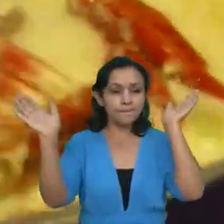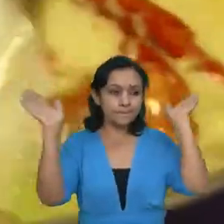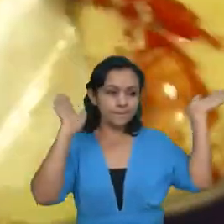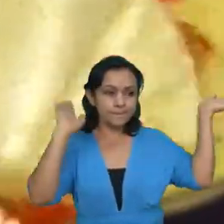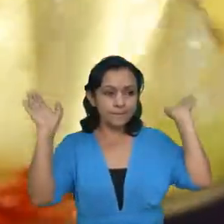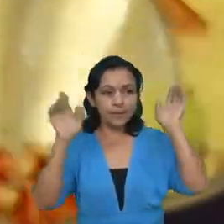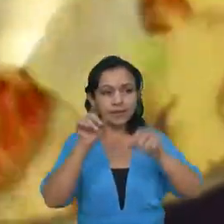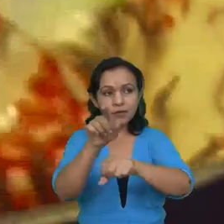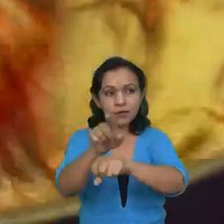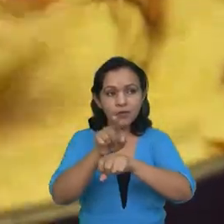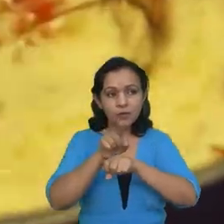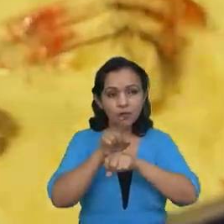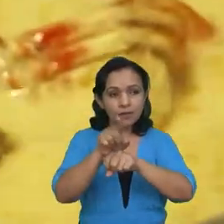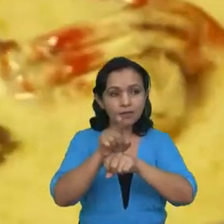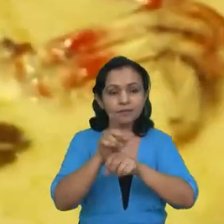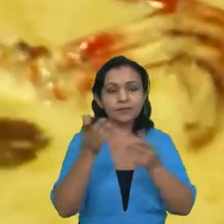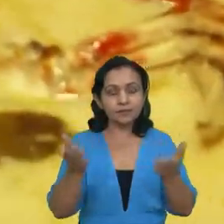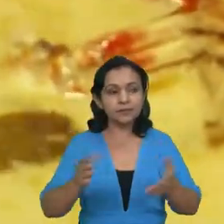huembes